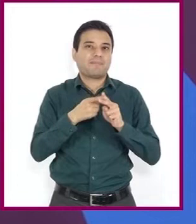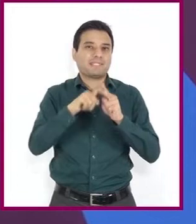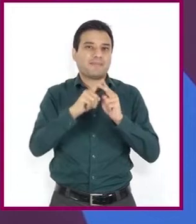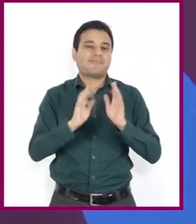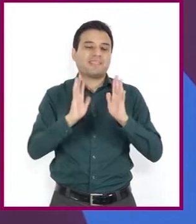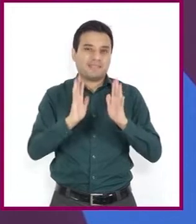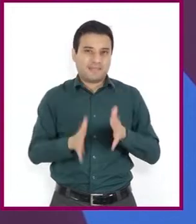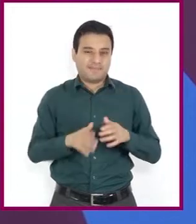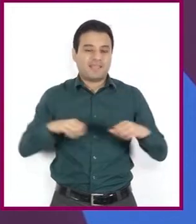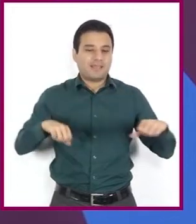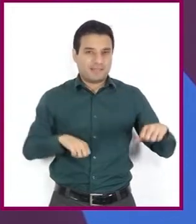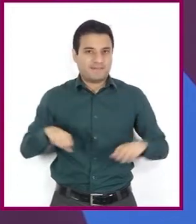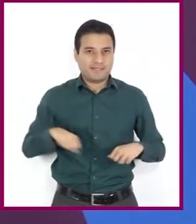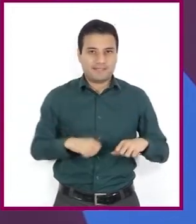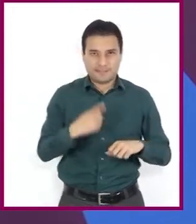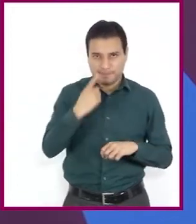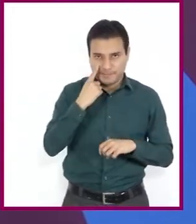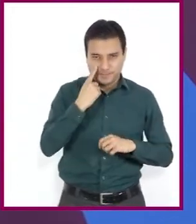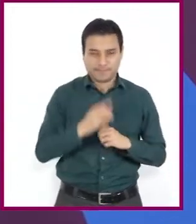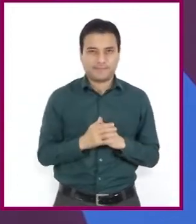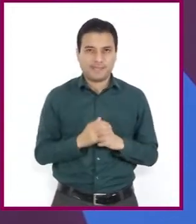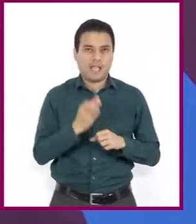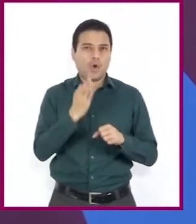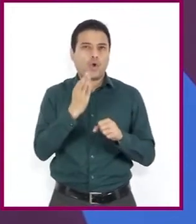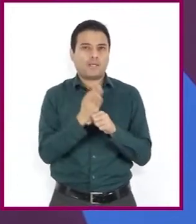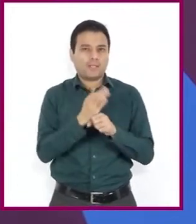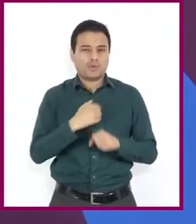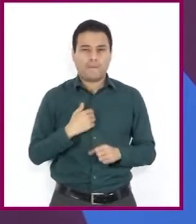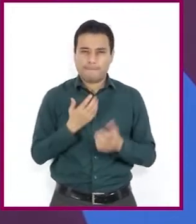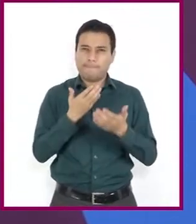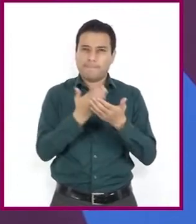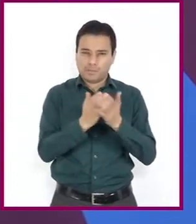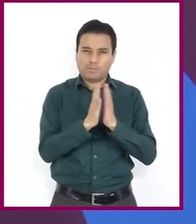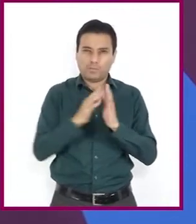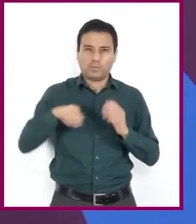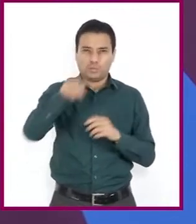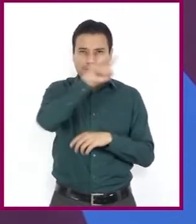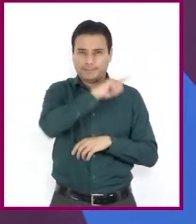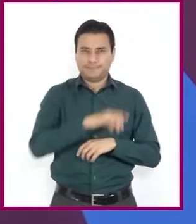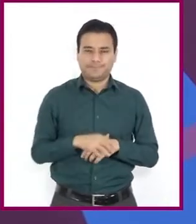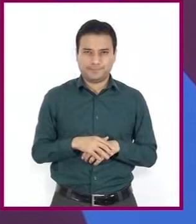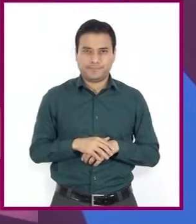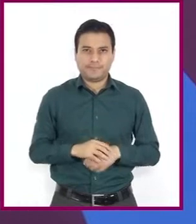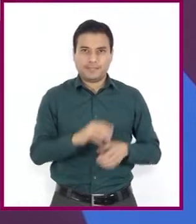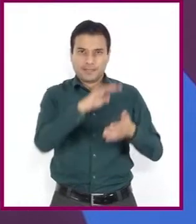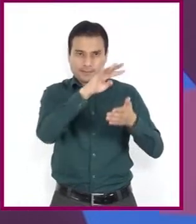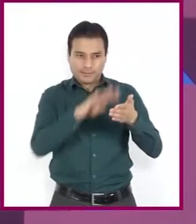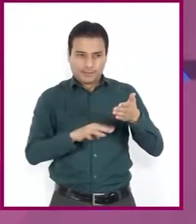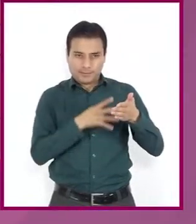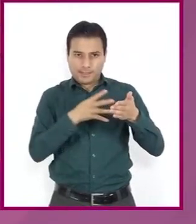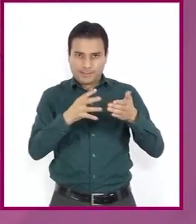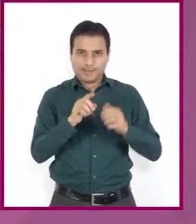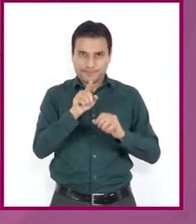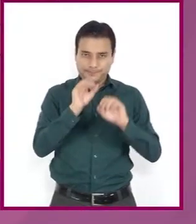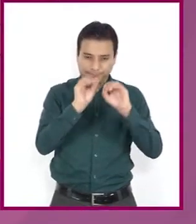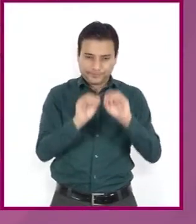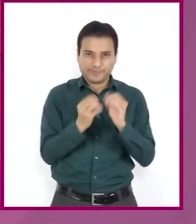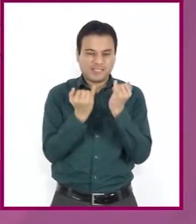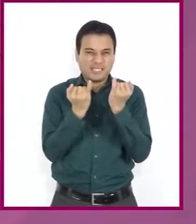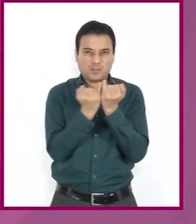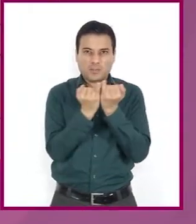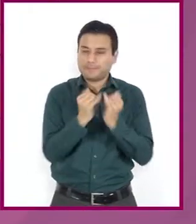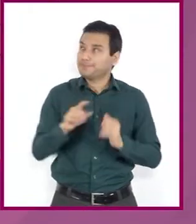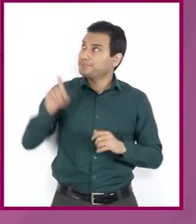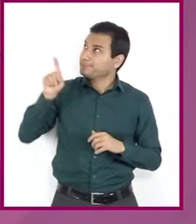los retos de esta sesión, por lo que les voy a solicitar que tracen una tabla como la siguiente, con los